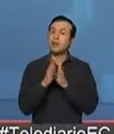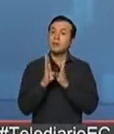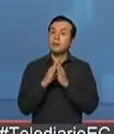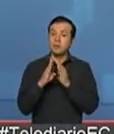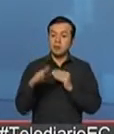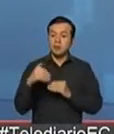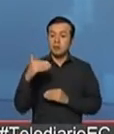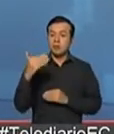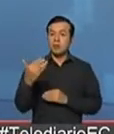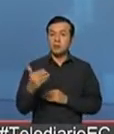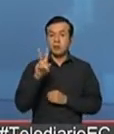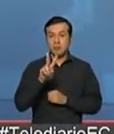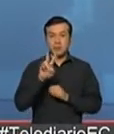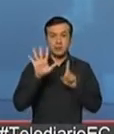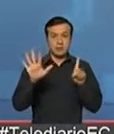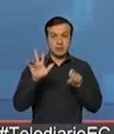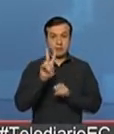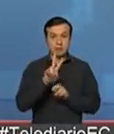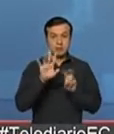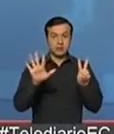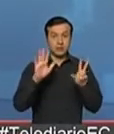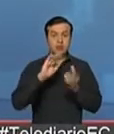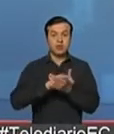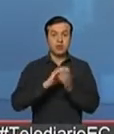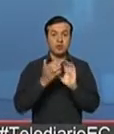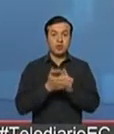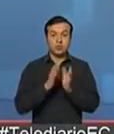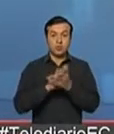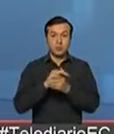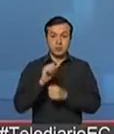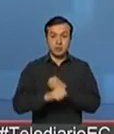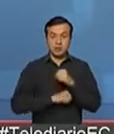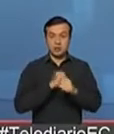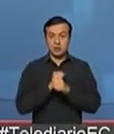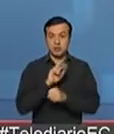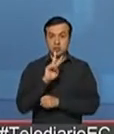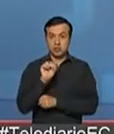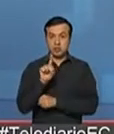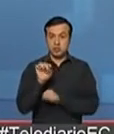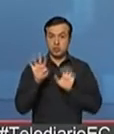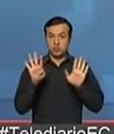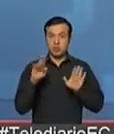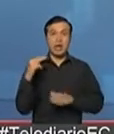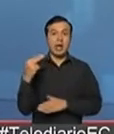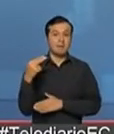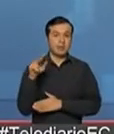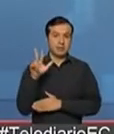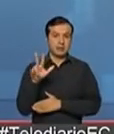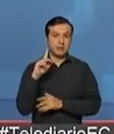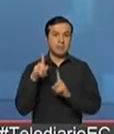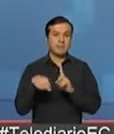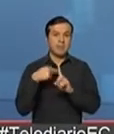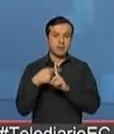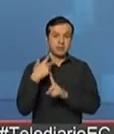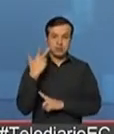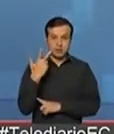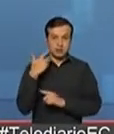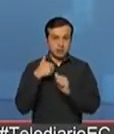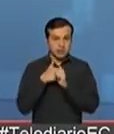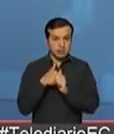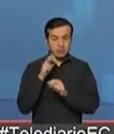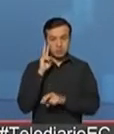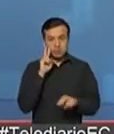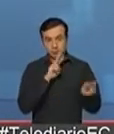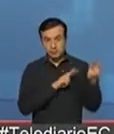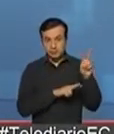en los próximos días, el 26 y 27 de noviembre de 2019, Hábitat 3+3, que es prácticamente un seguimiento